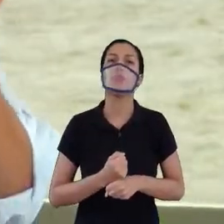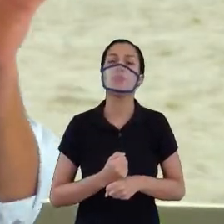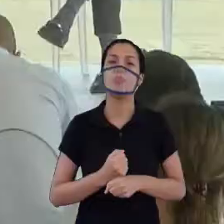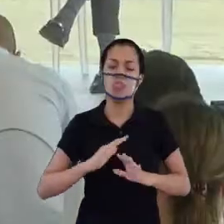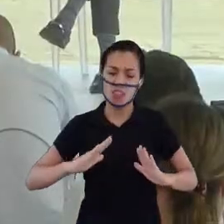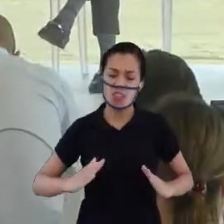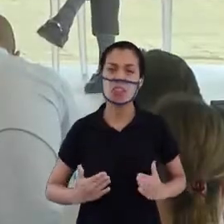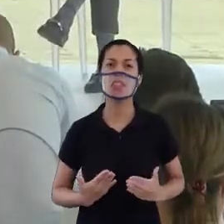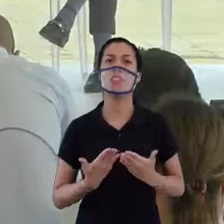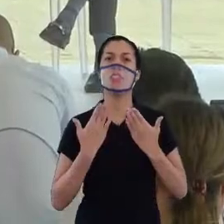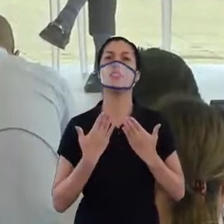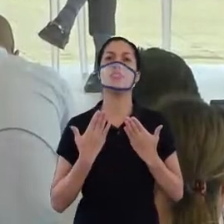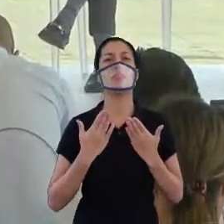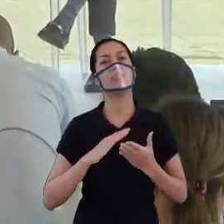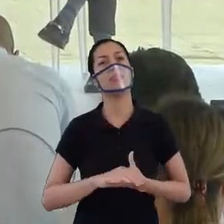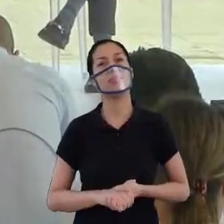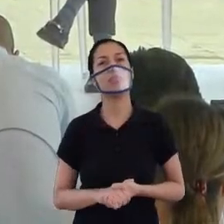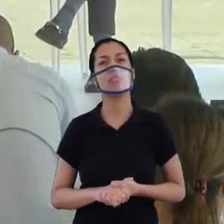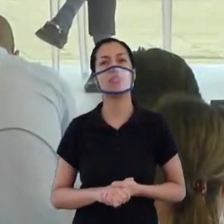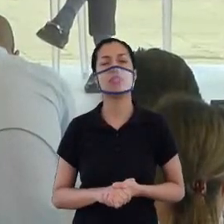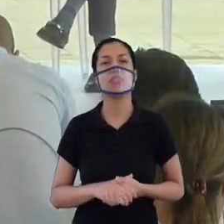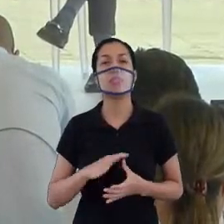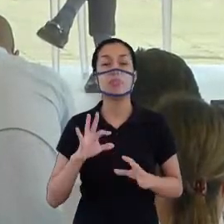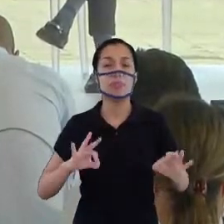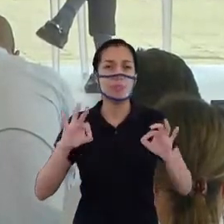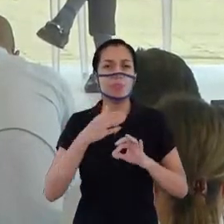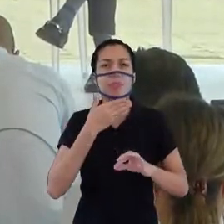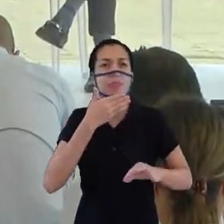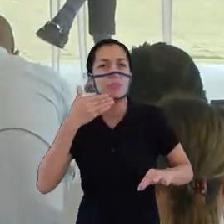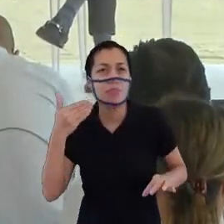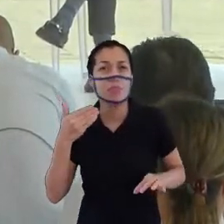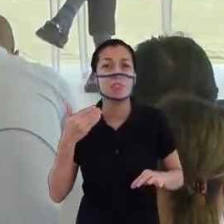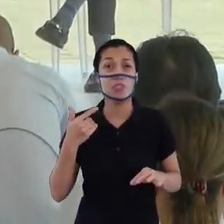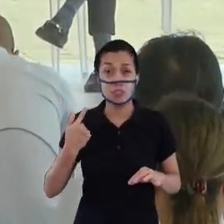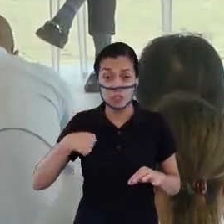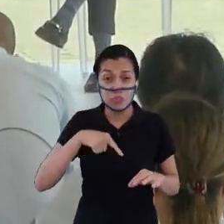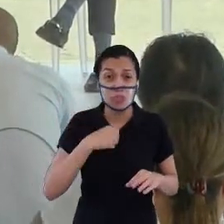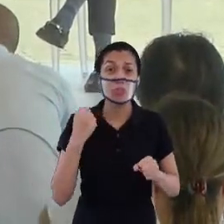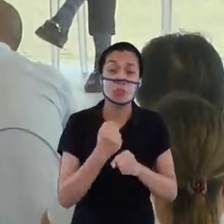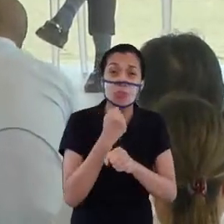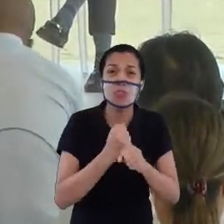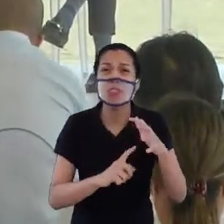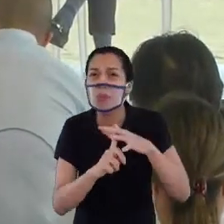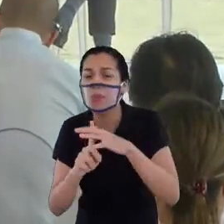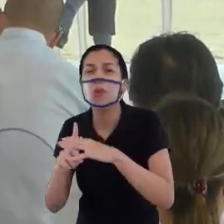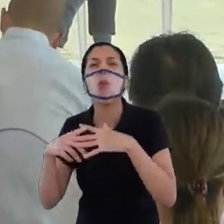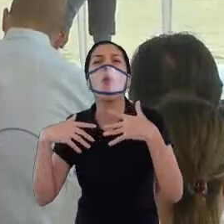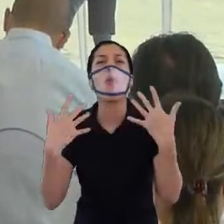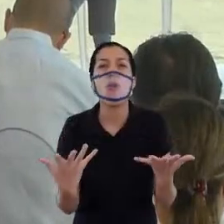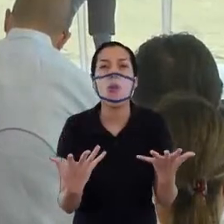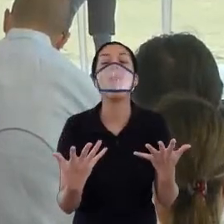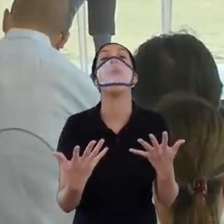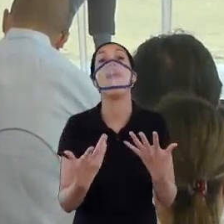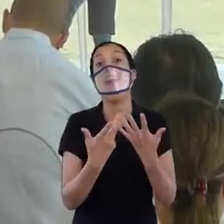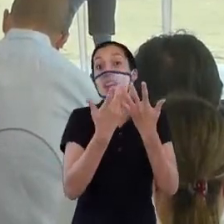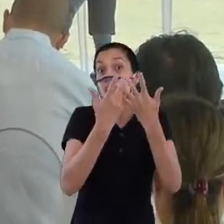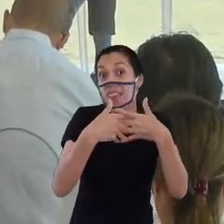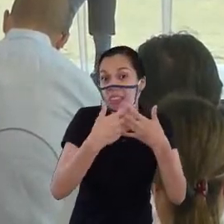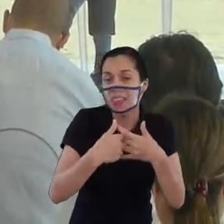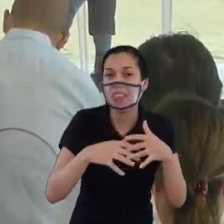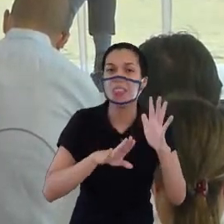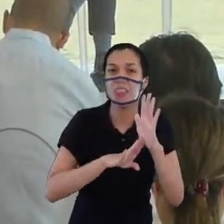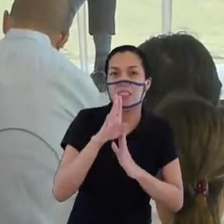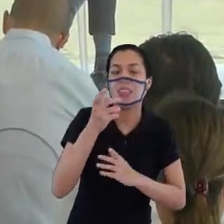trabajo es lo que más dignifica a un ser humano. Entonces, la única manera de poder nosotros seguir generando trabajo, seguir generando empleo, es seguir generando desarrollo